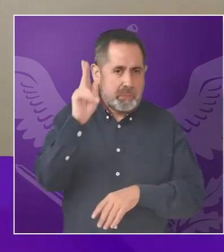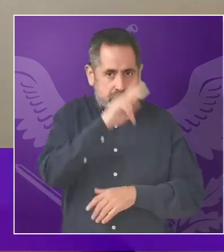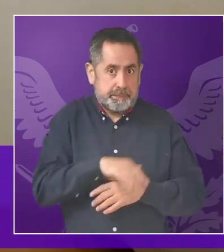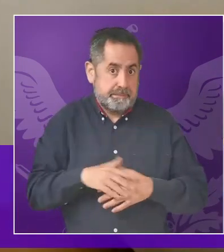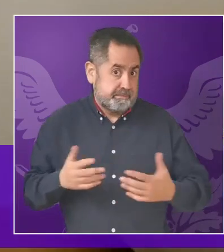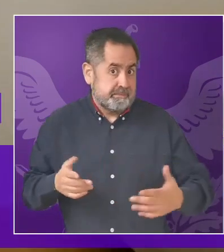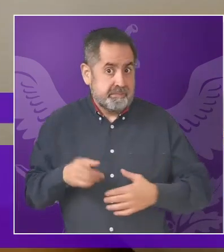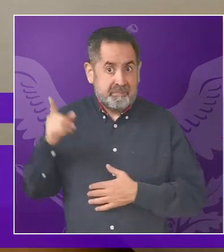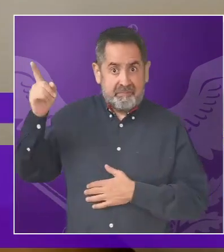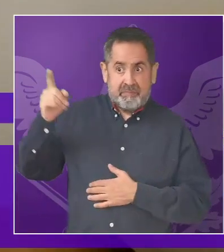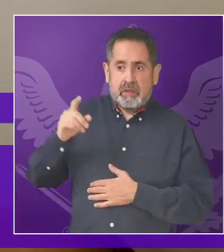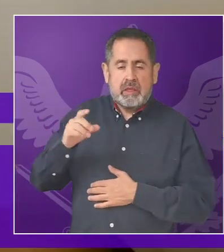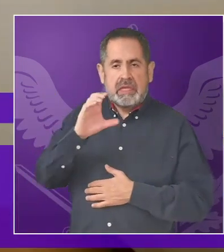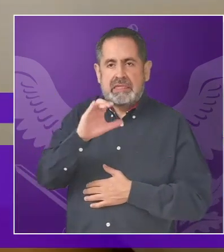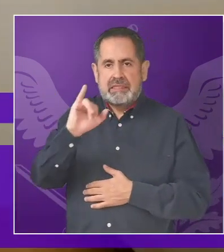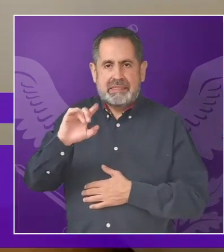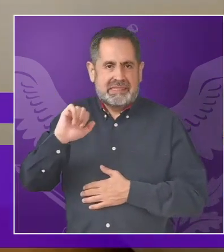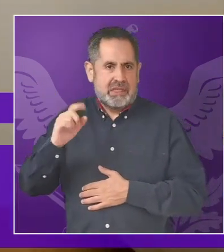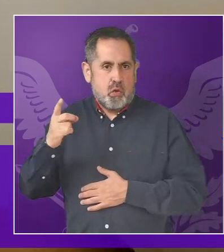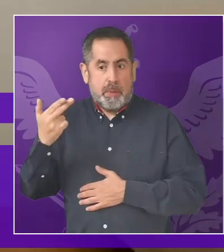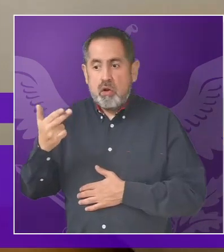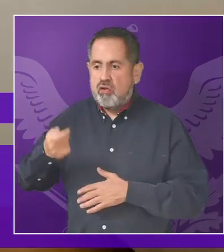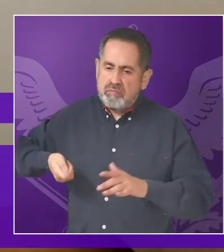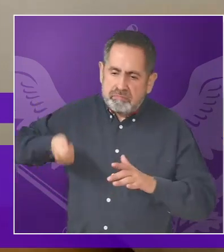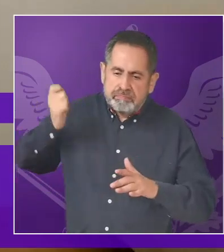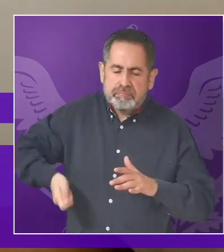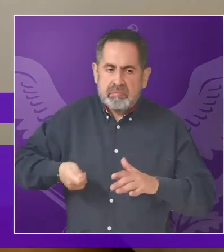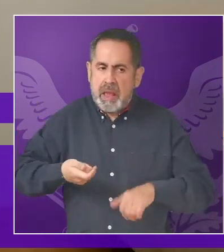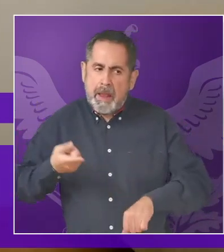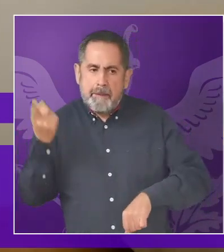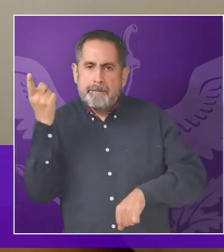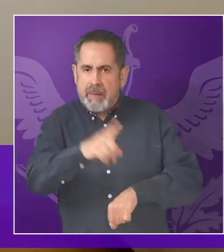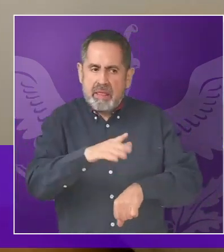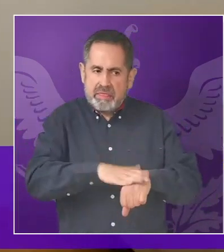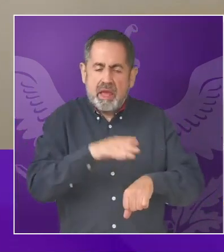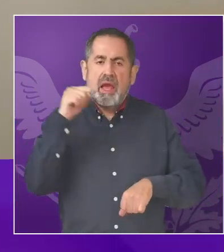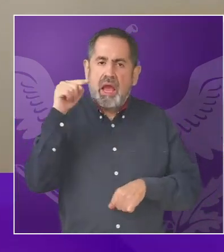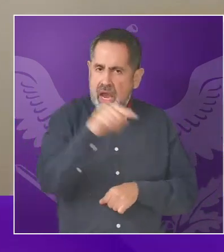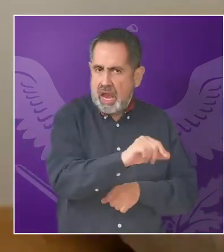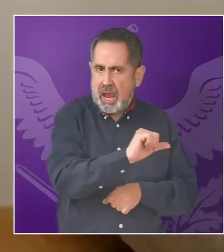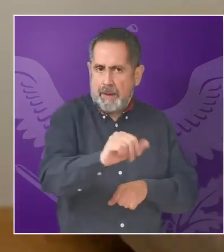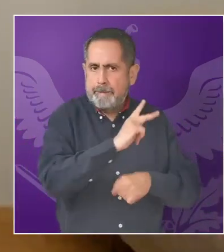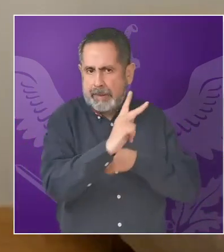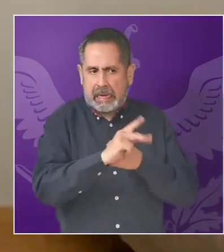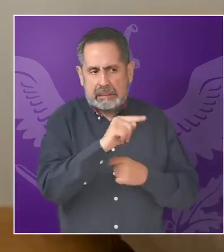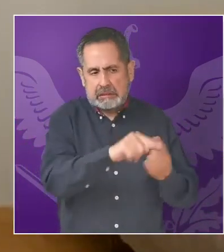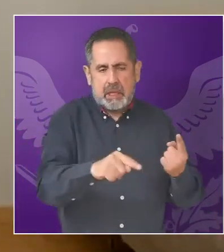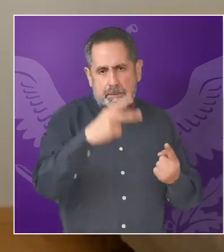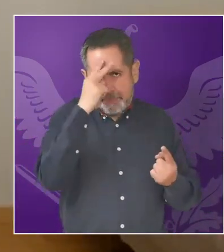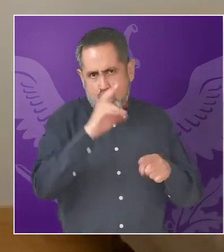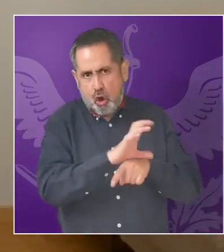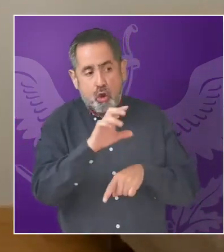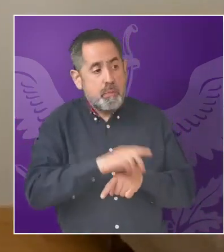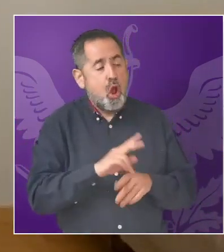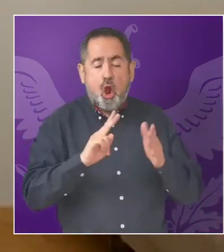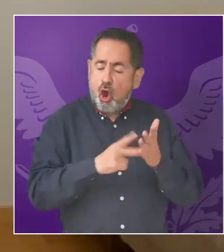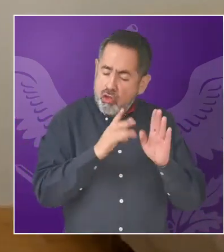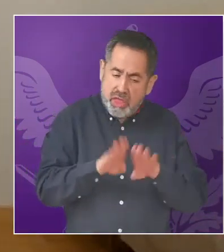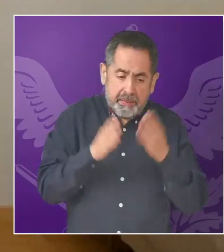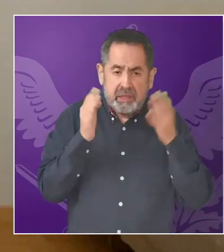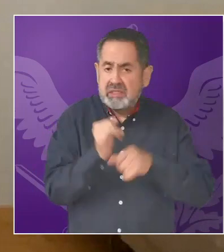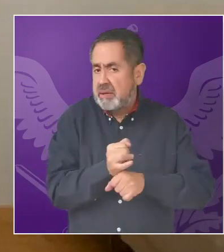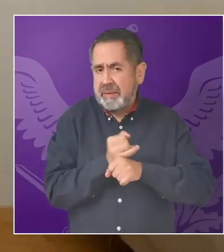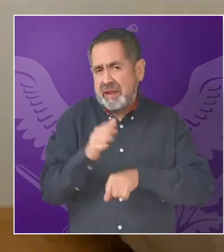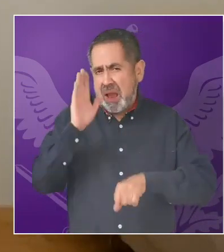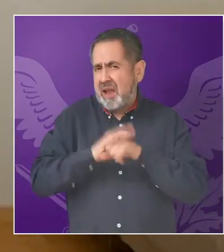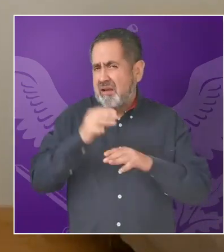son significativas en cuanto también ordenan a estos estados no solo la reapertura de las investigaciones en ambos